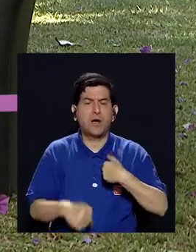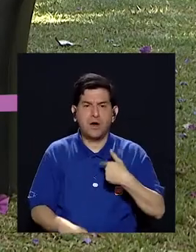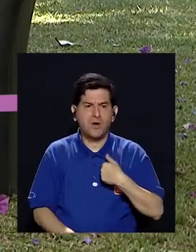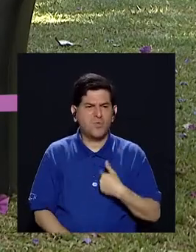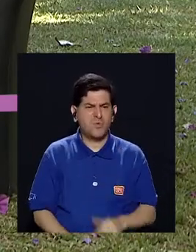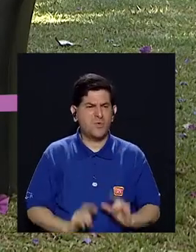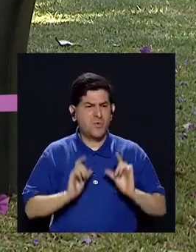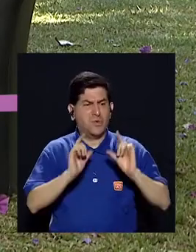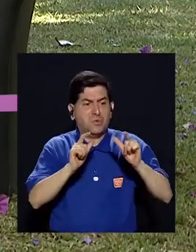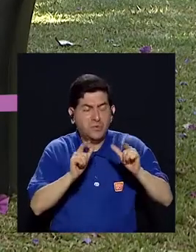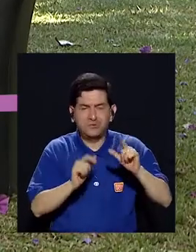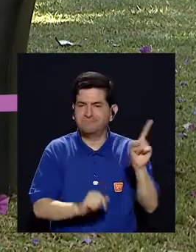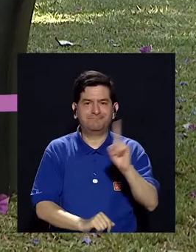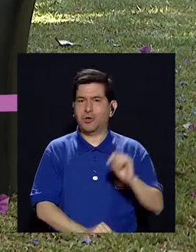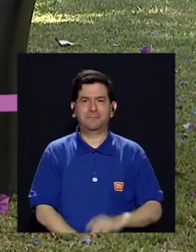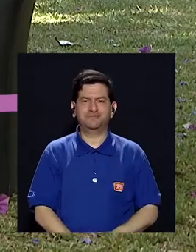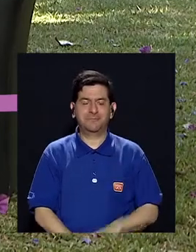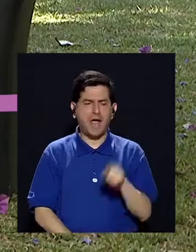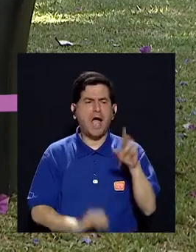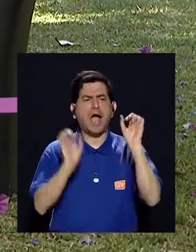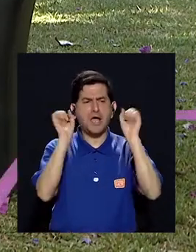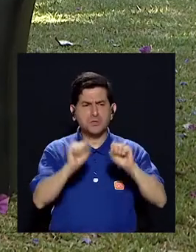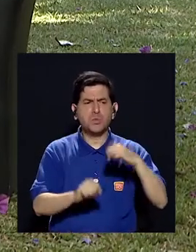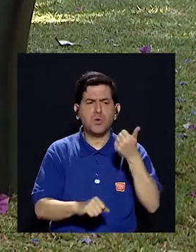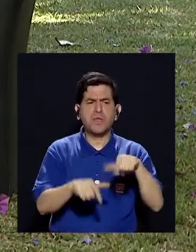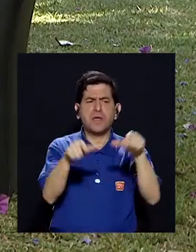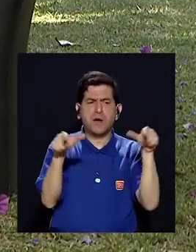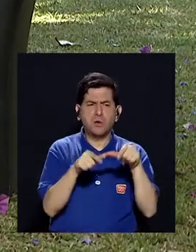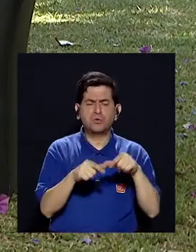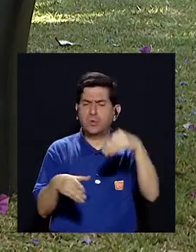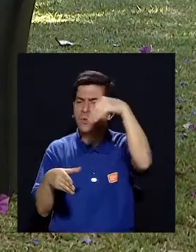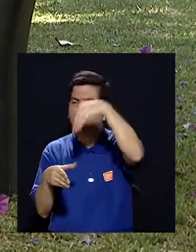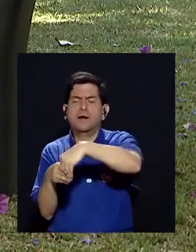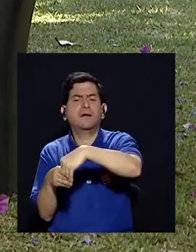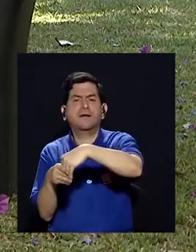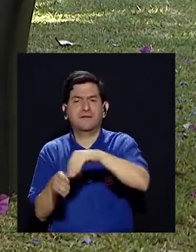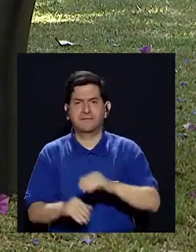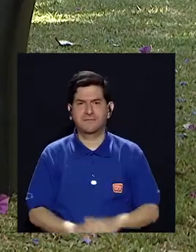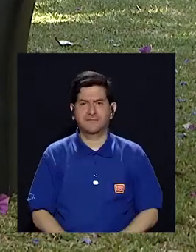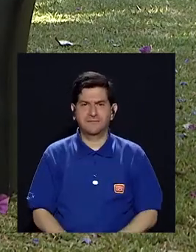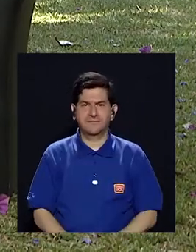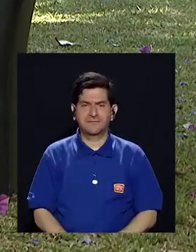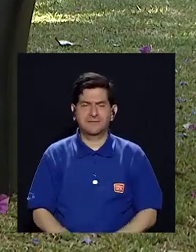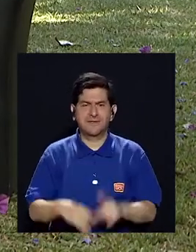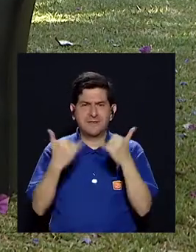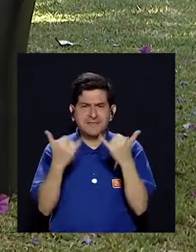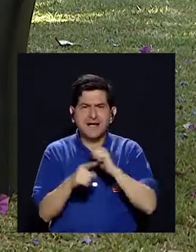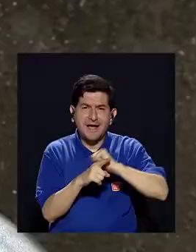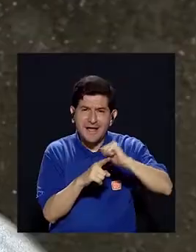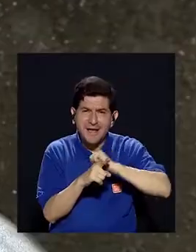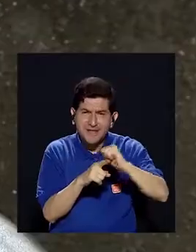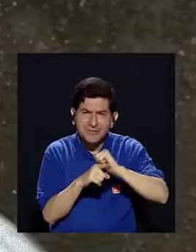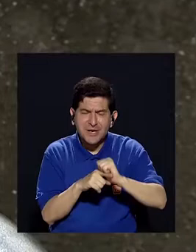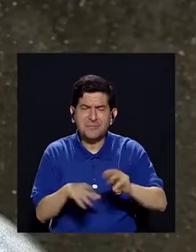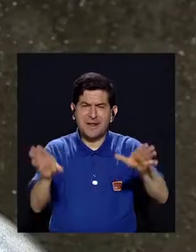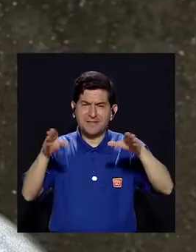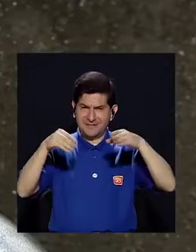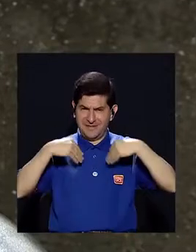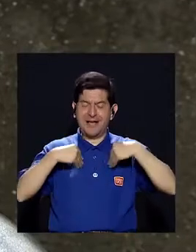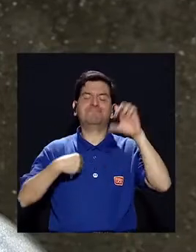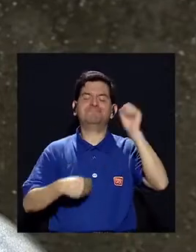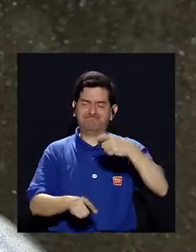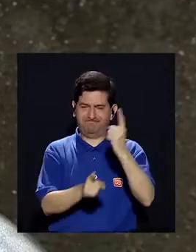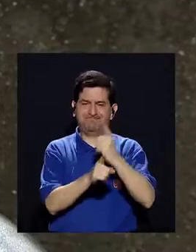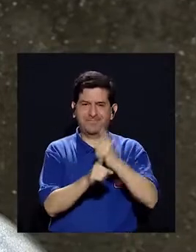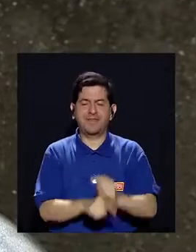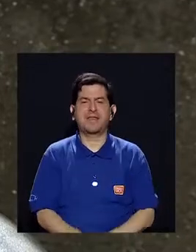ya uno no haya como depositarle a la bolsa, sino que dice, mira, esto podría ir en tal lugar. Entonces es algo que que... Sí, es una práctica que tenemos que ir adquiriendo. Que uno lo